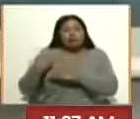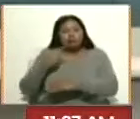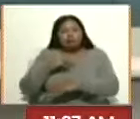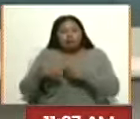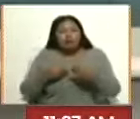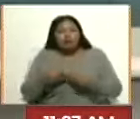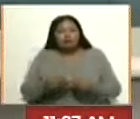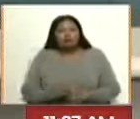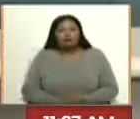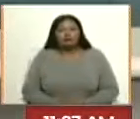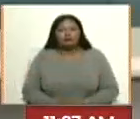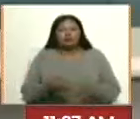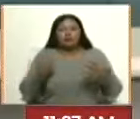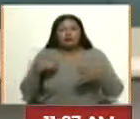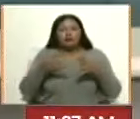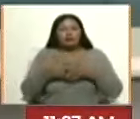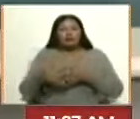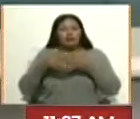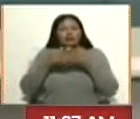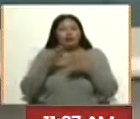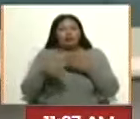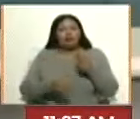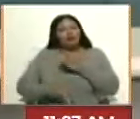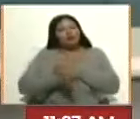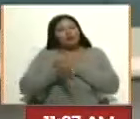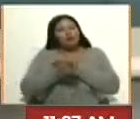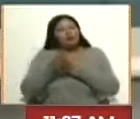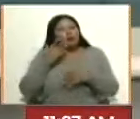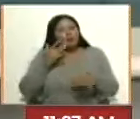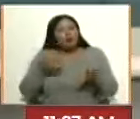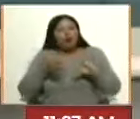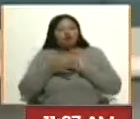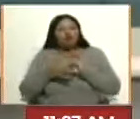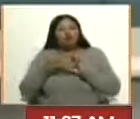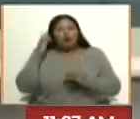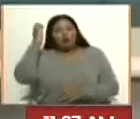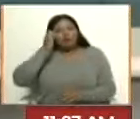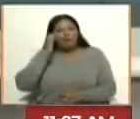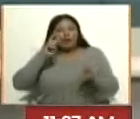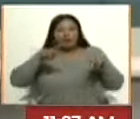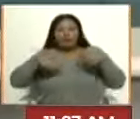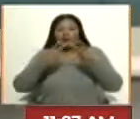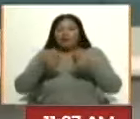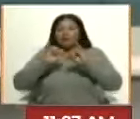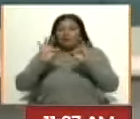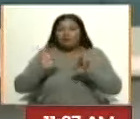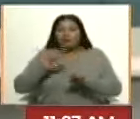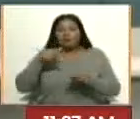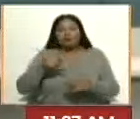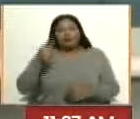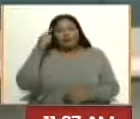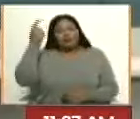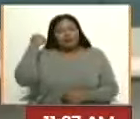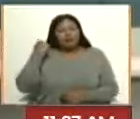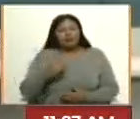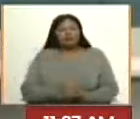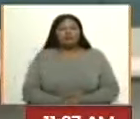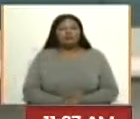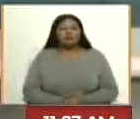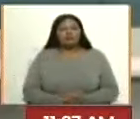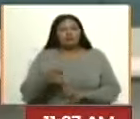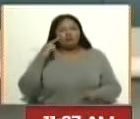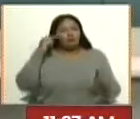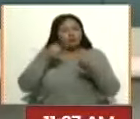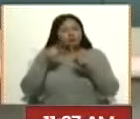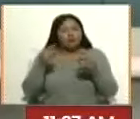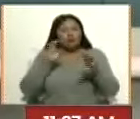tiene Estados Unidos y que ha seguido, por ejemplo, la Unión Europea, que ha ratificado la Unión Europea el día de ayer. A propósito de esto, hay